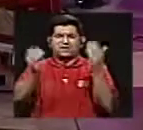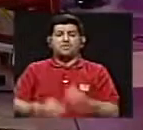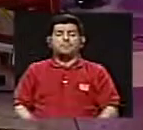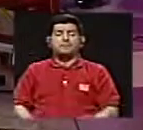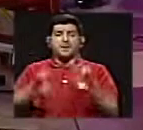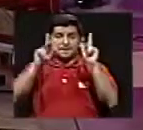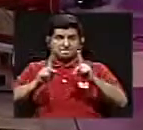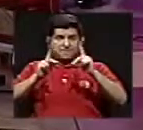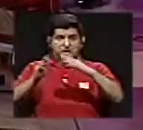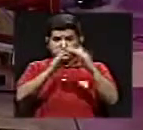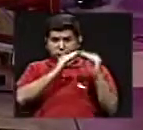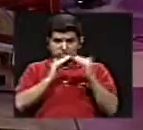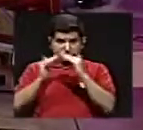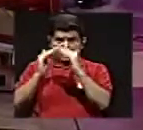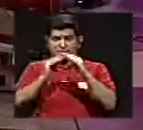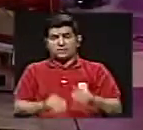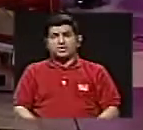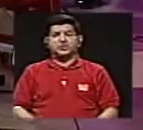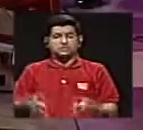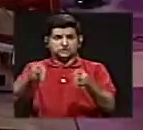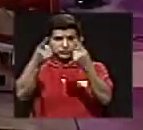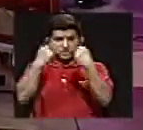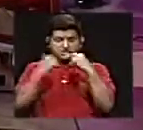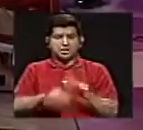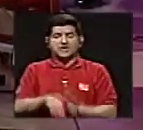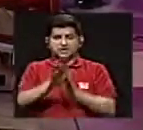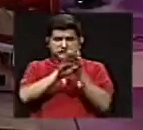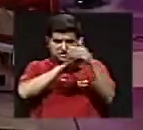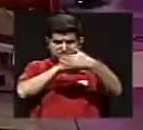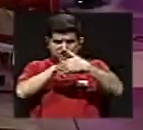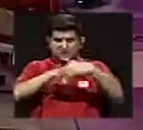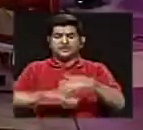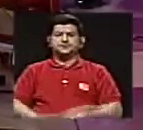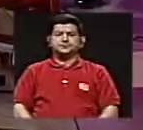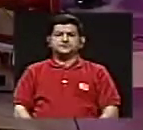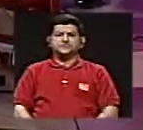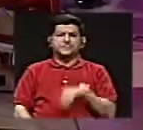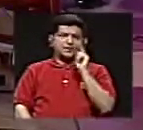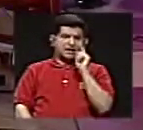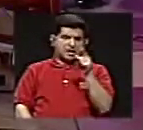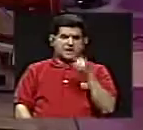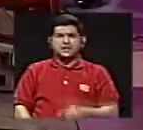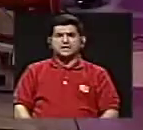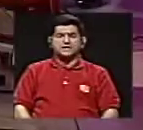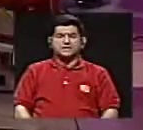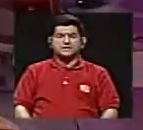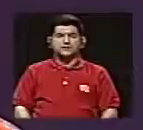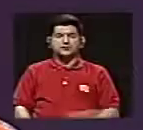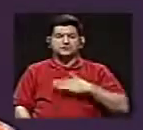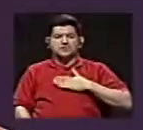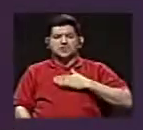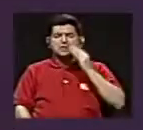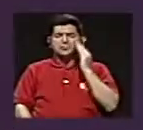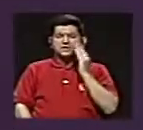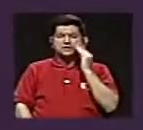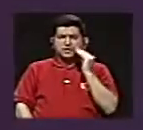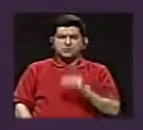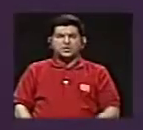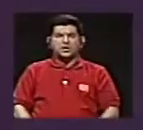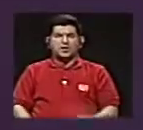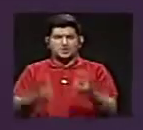los pobladores vinieron de Jamaica, llegaron como mis abuelos, mi